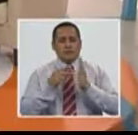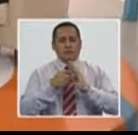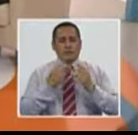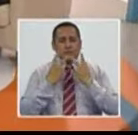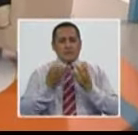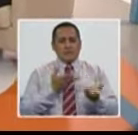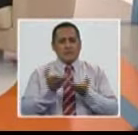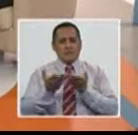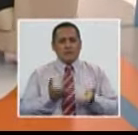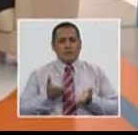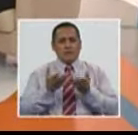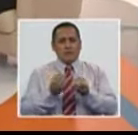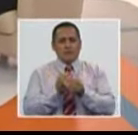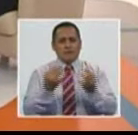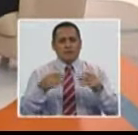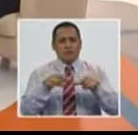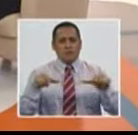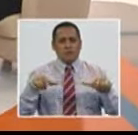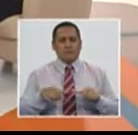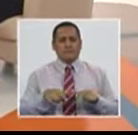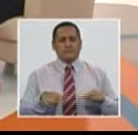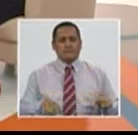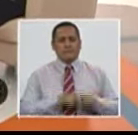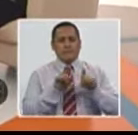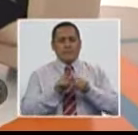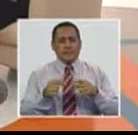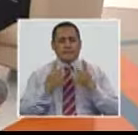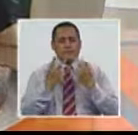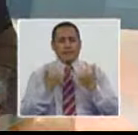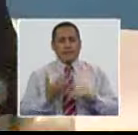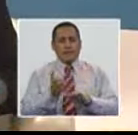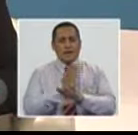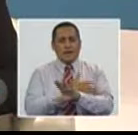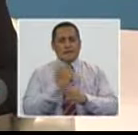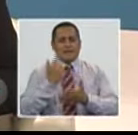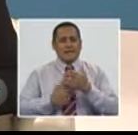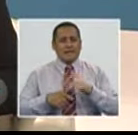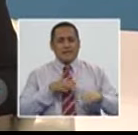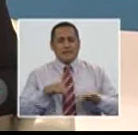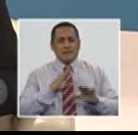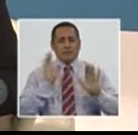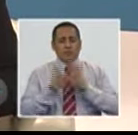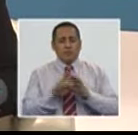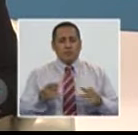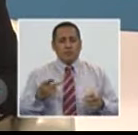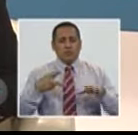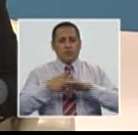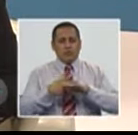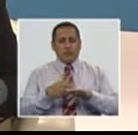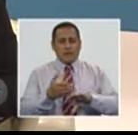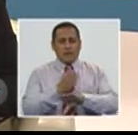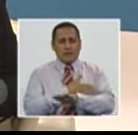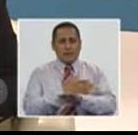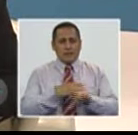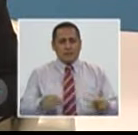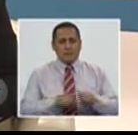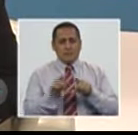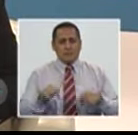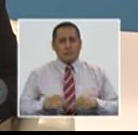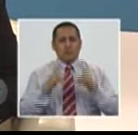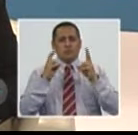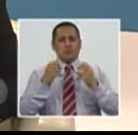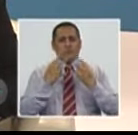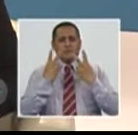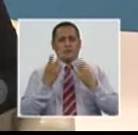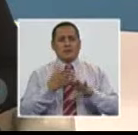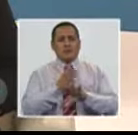lo que los servicios que ofrezcan otras instituciones o como por ejemplo también Qué hacer cuando se nos detiene de manera arbitraria por